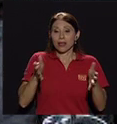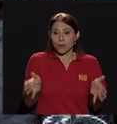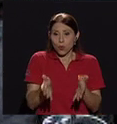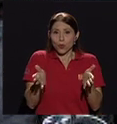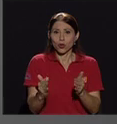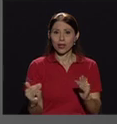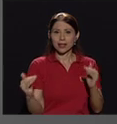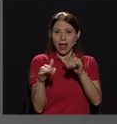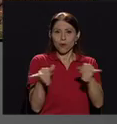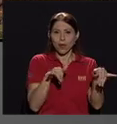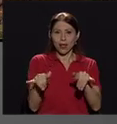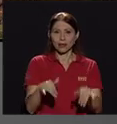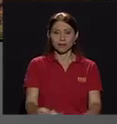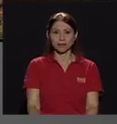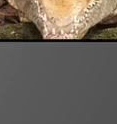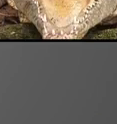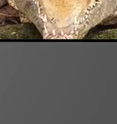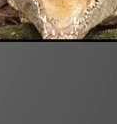la igualdad.